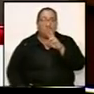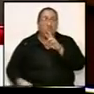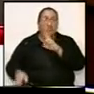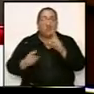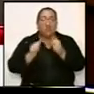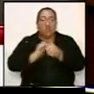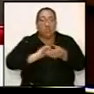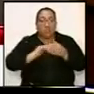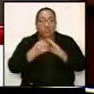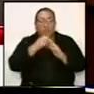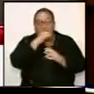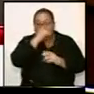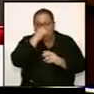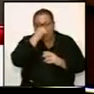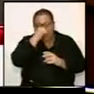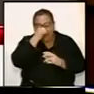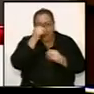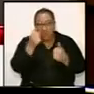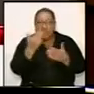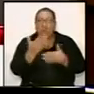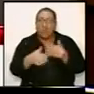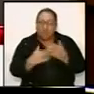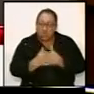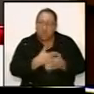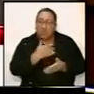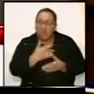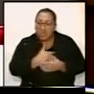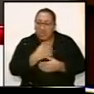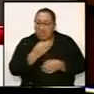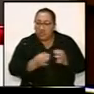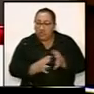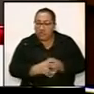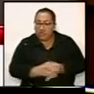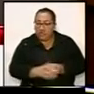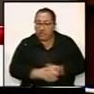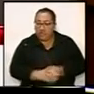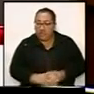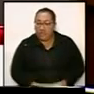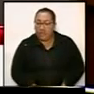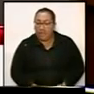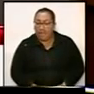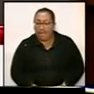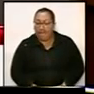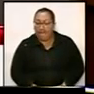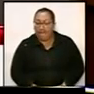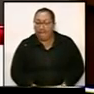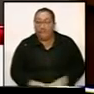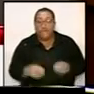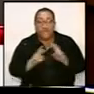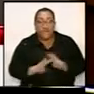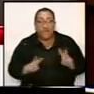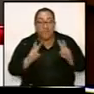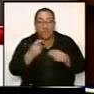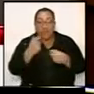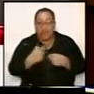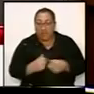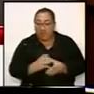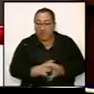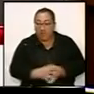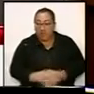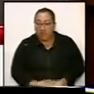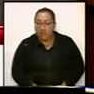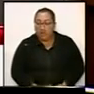las comunidades, el bien común, el sentido de justicia. Valores, precisamente,